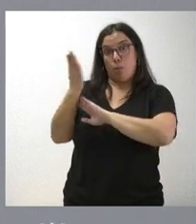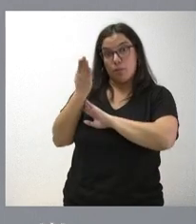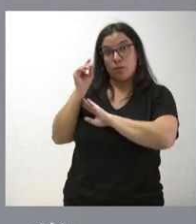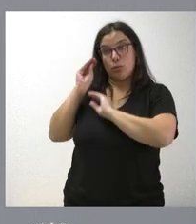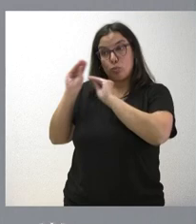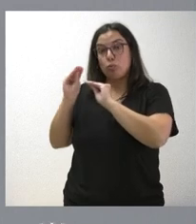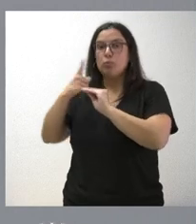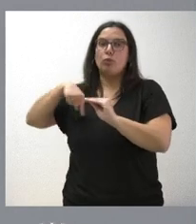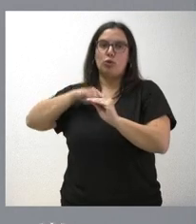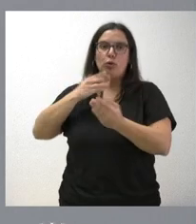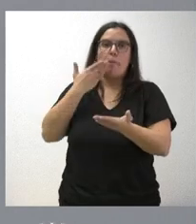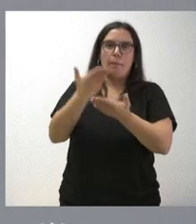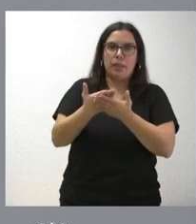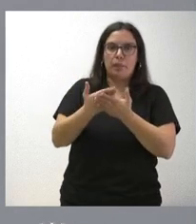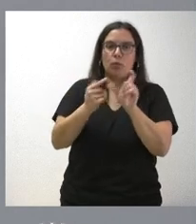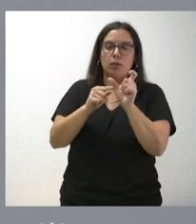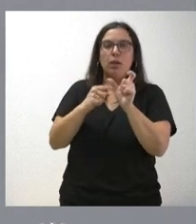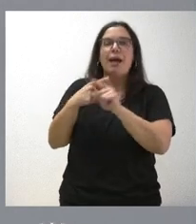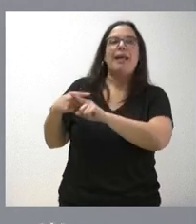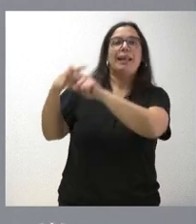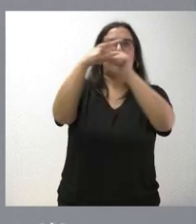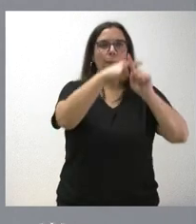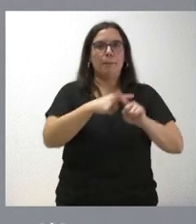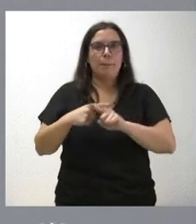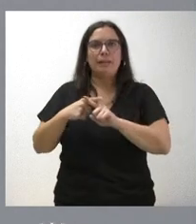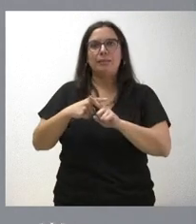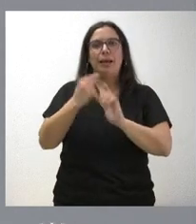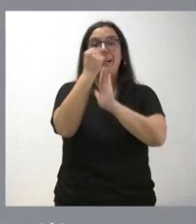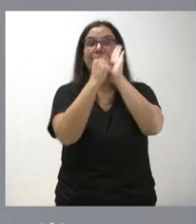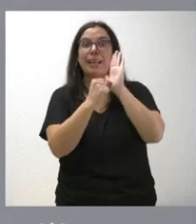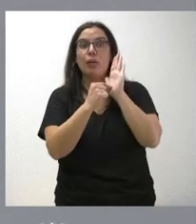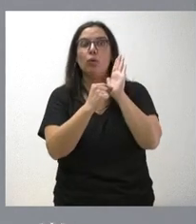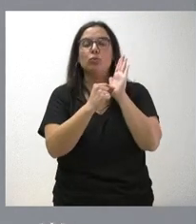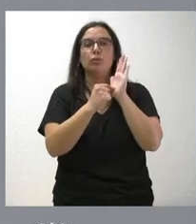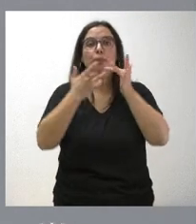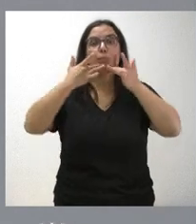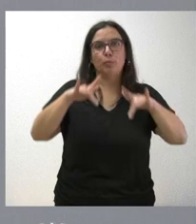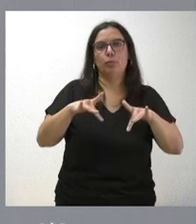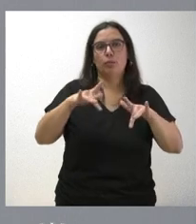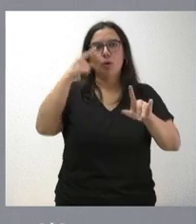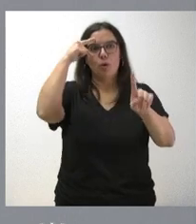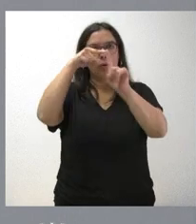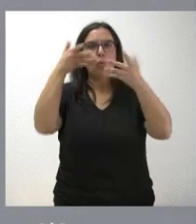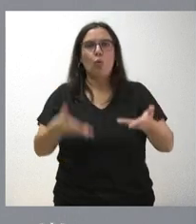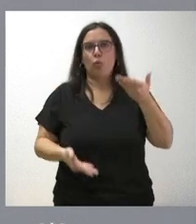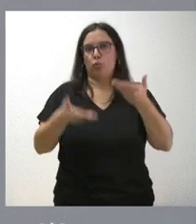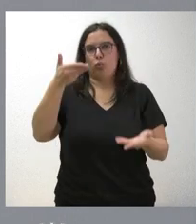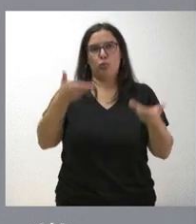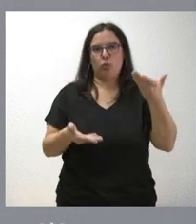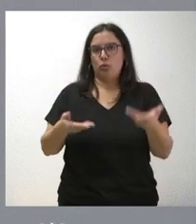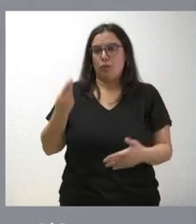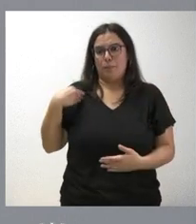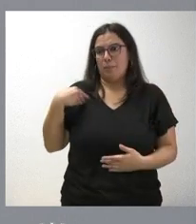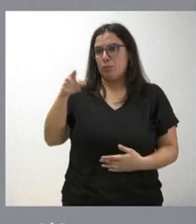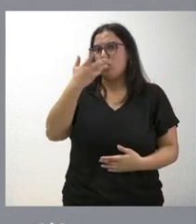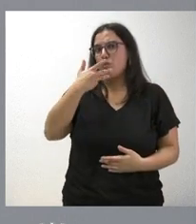nosotros pediremos que esa cantidad se distribuya con criterios objetivos y justos cuáles son los criterios que defiende de Castilla de León Pues los que ustedes ya conocen si vienen en